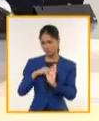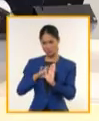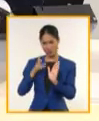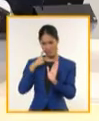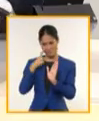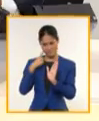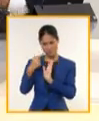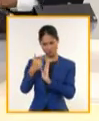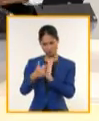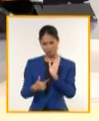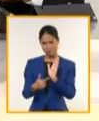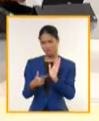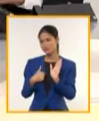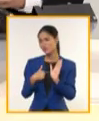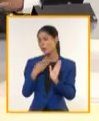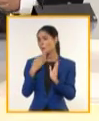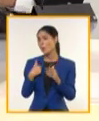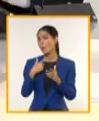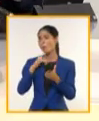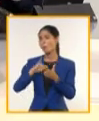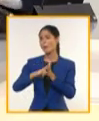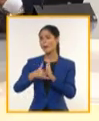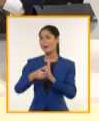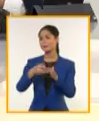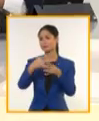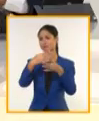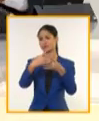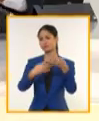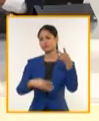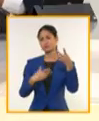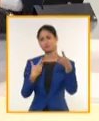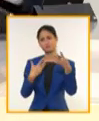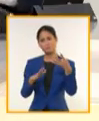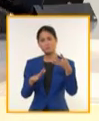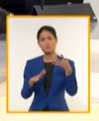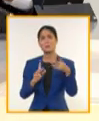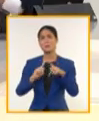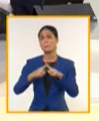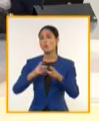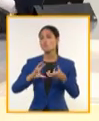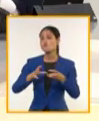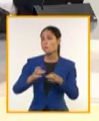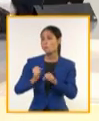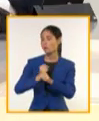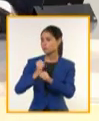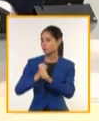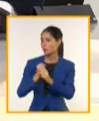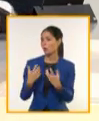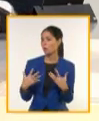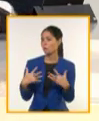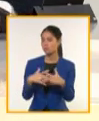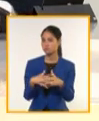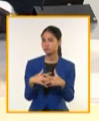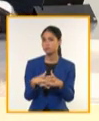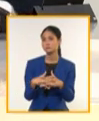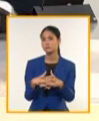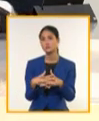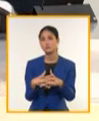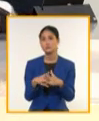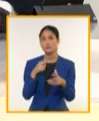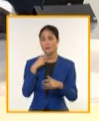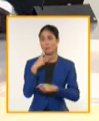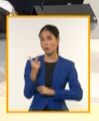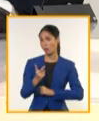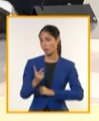la cantidad de proyectos y de, vamos a decir, mecanismos o sí, proyectos de colaboración entre